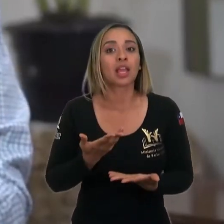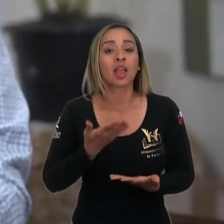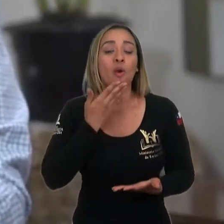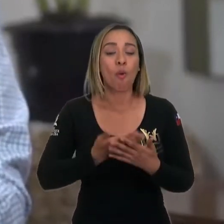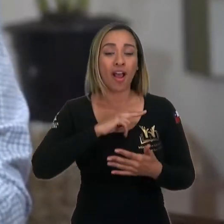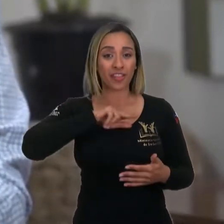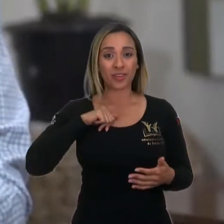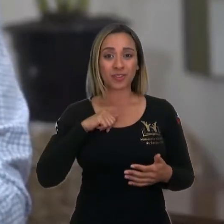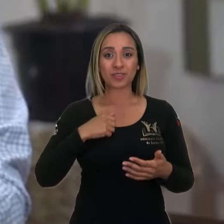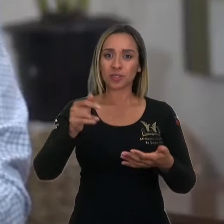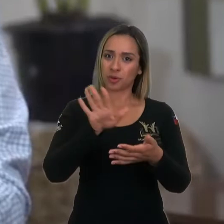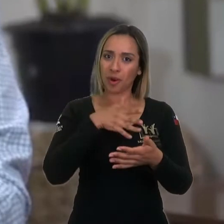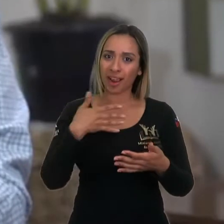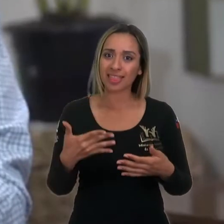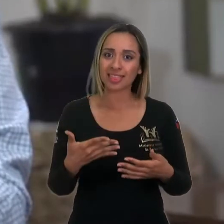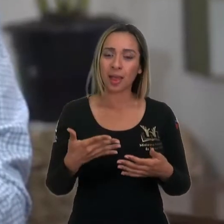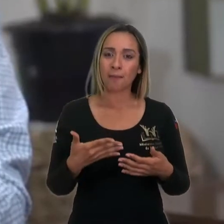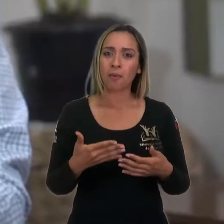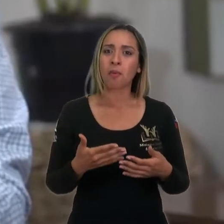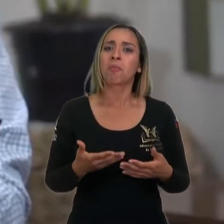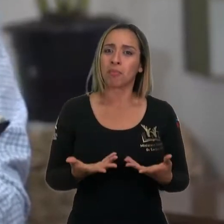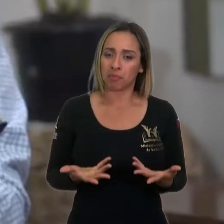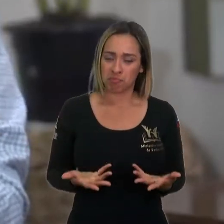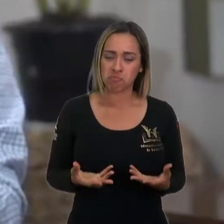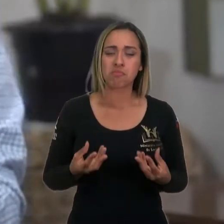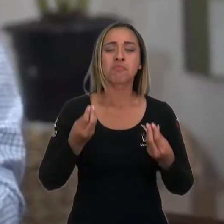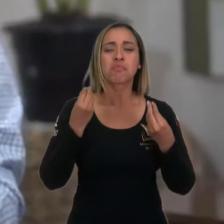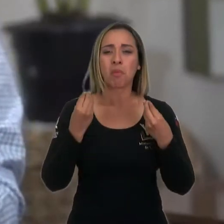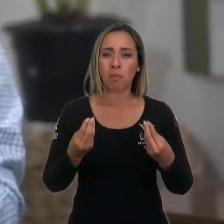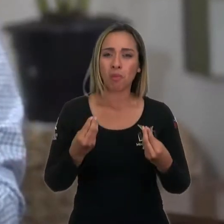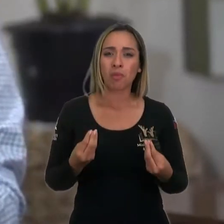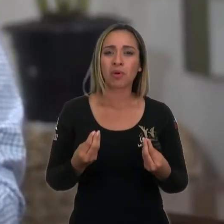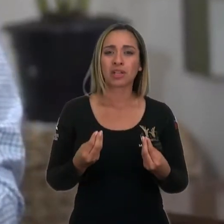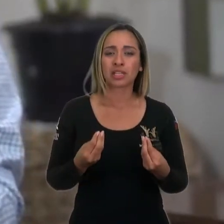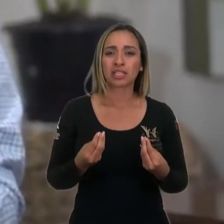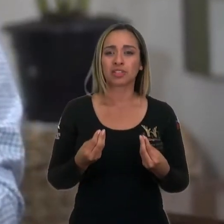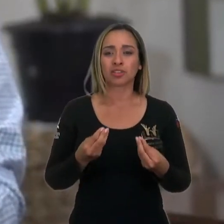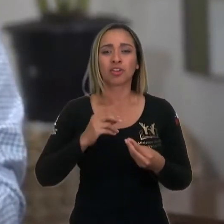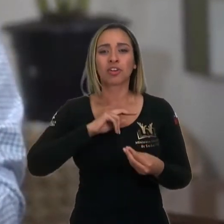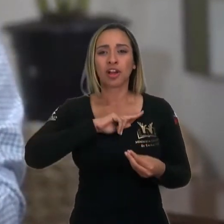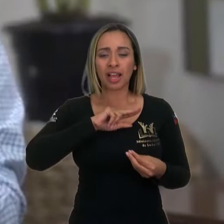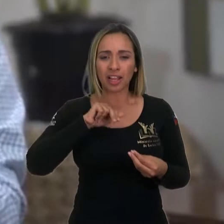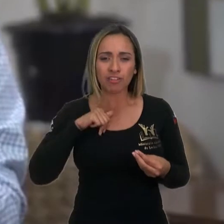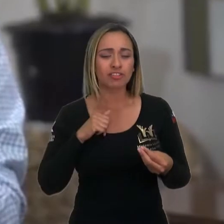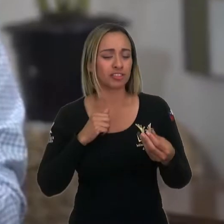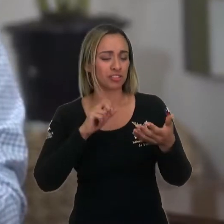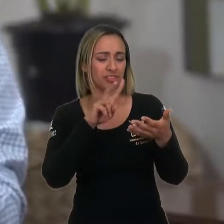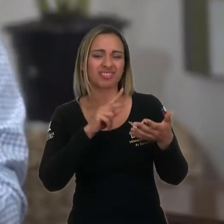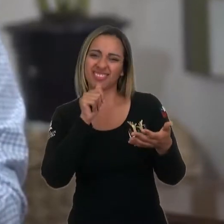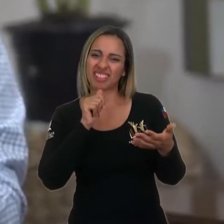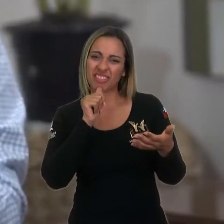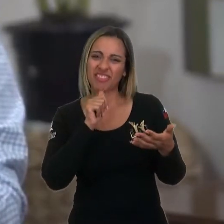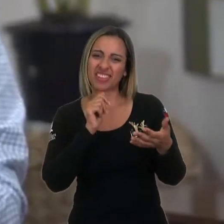ese himno, da a entender, por la falta de interpretación de la propia lectura,